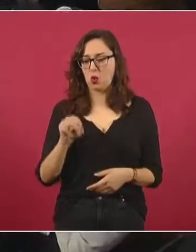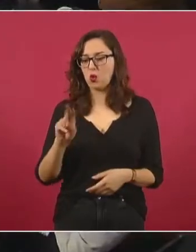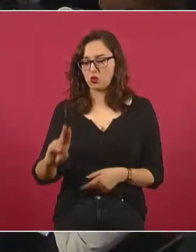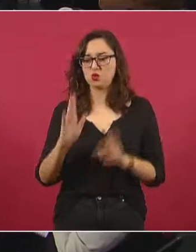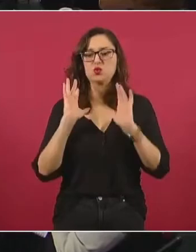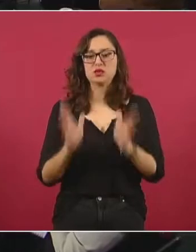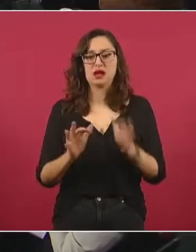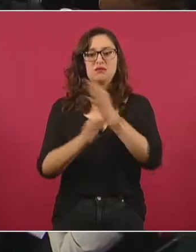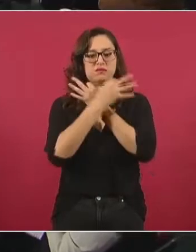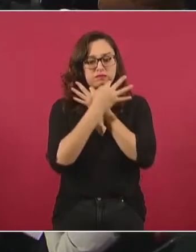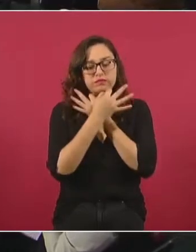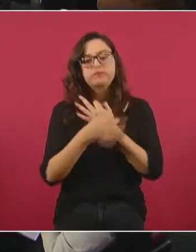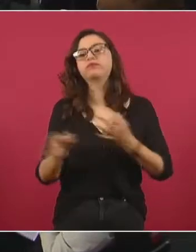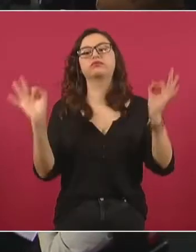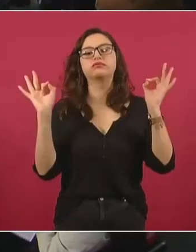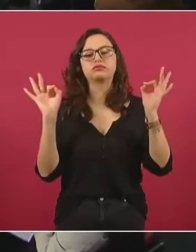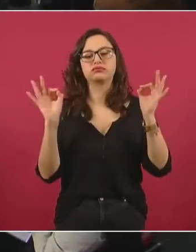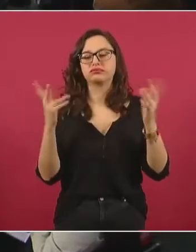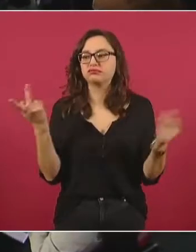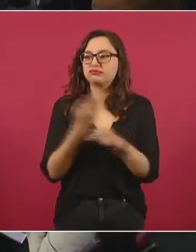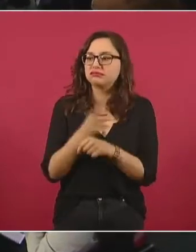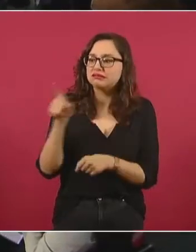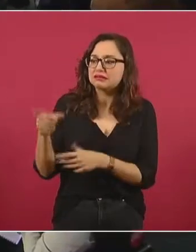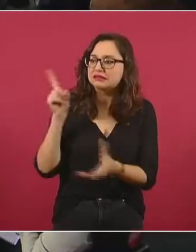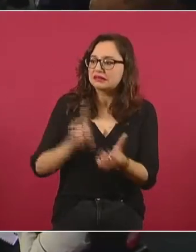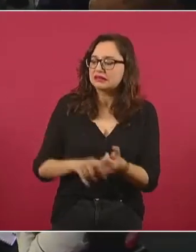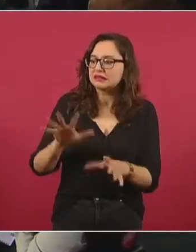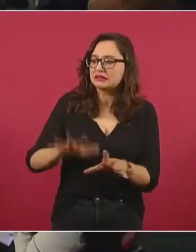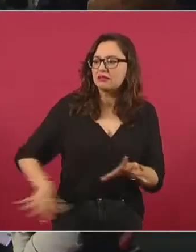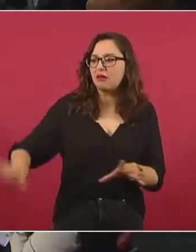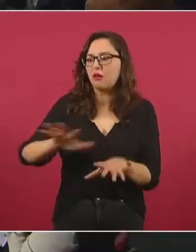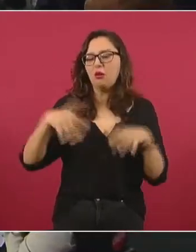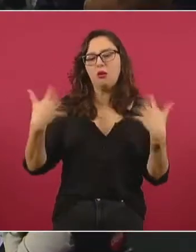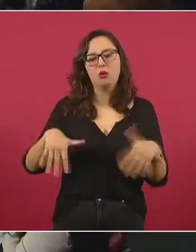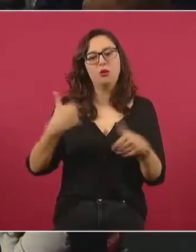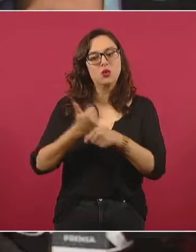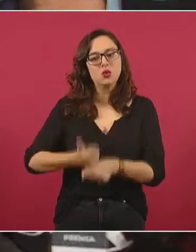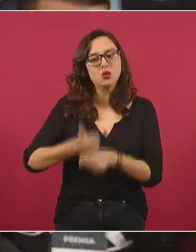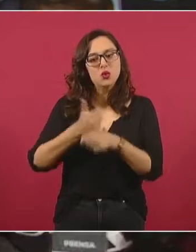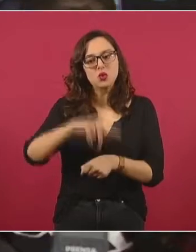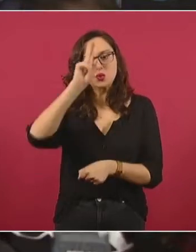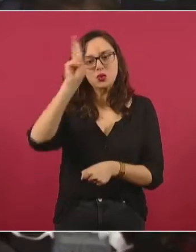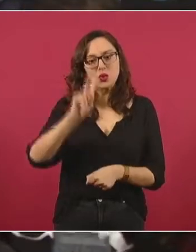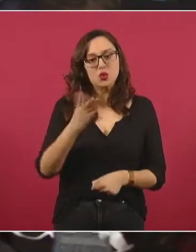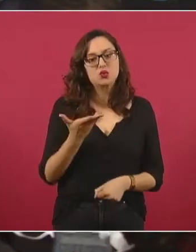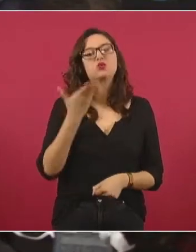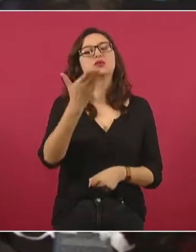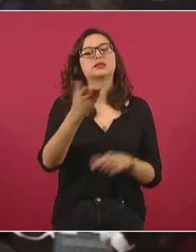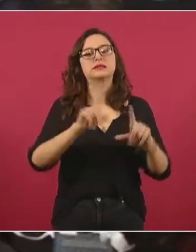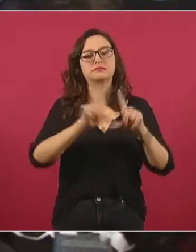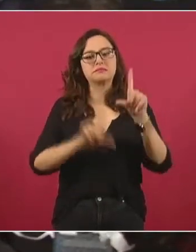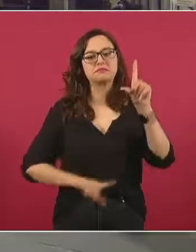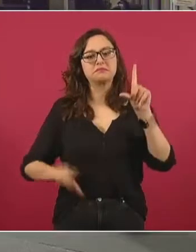al respecto de esta terrible crisis, es una crisis humanitaria. Preguntarle cuál es la postura de usted. En